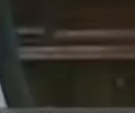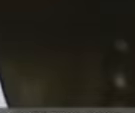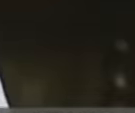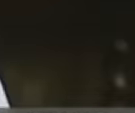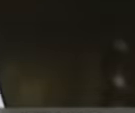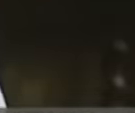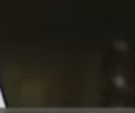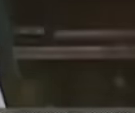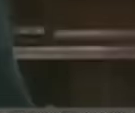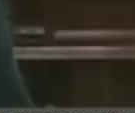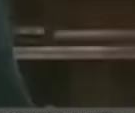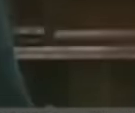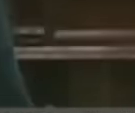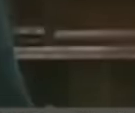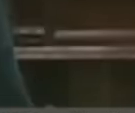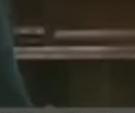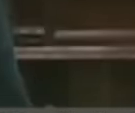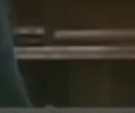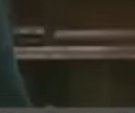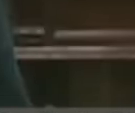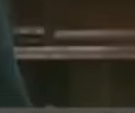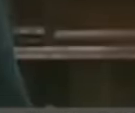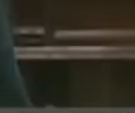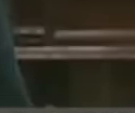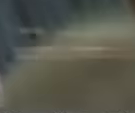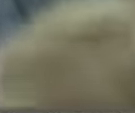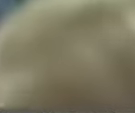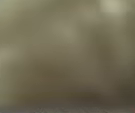encomendaría mi vida. Las comunas.